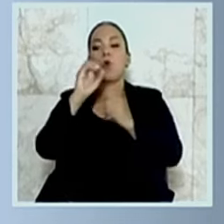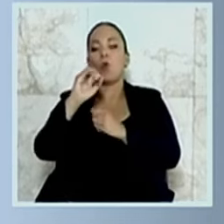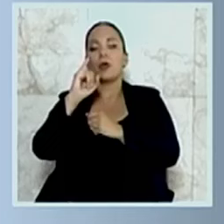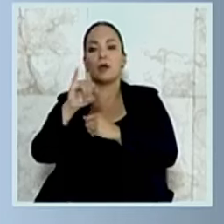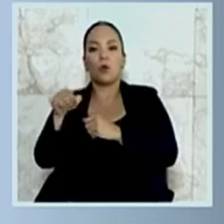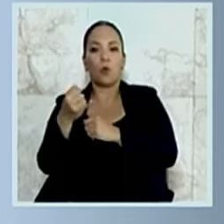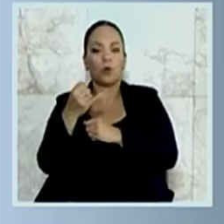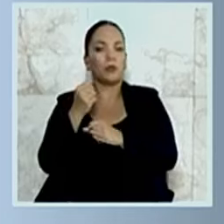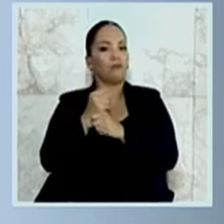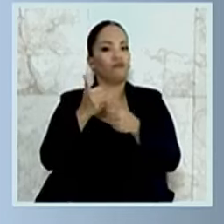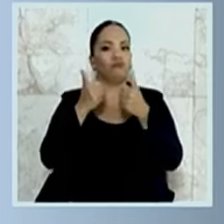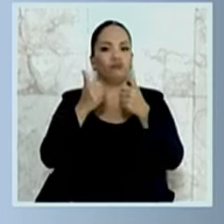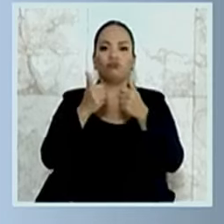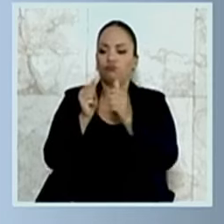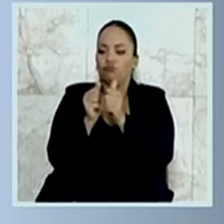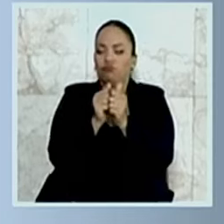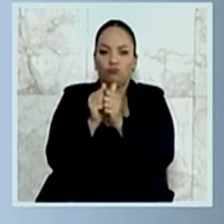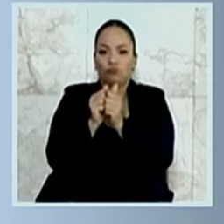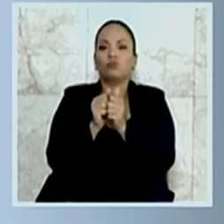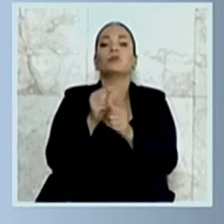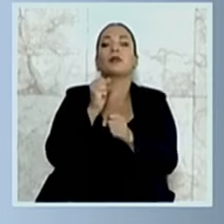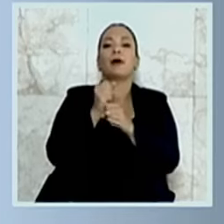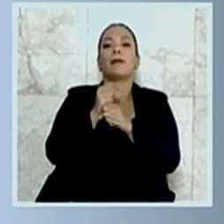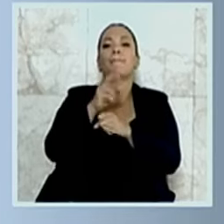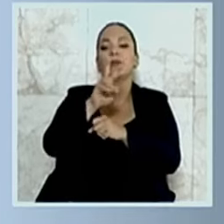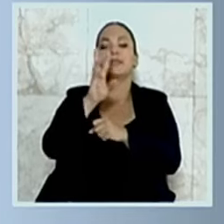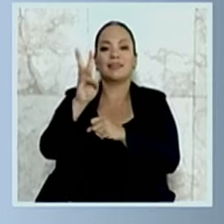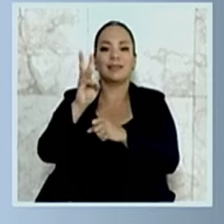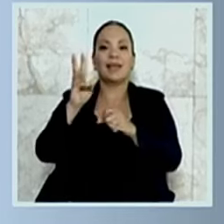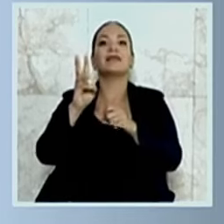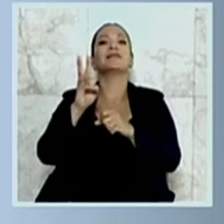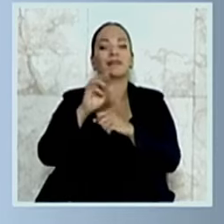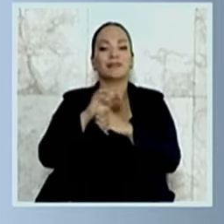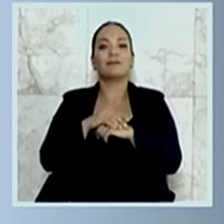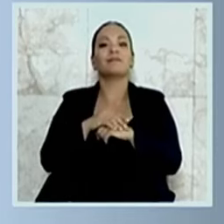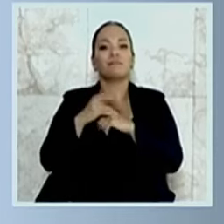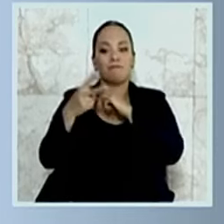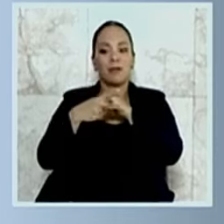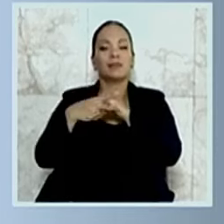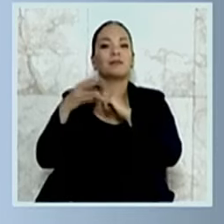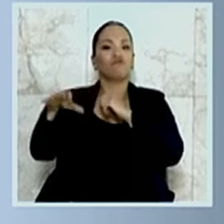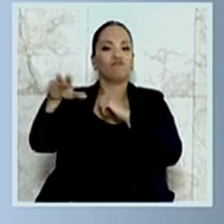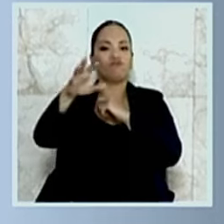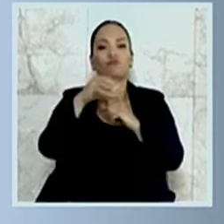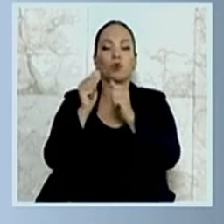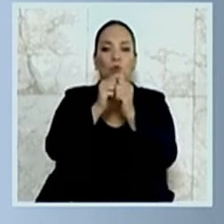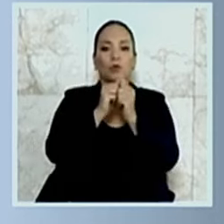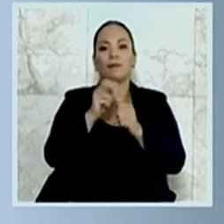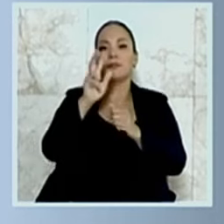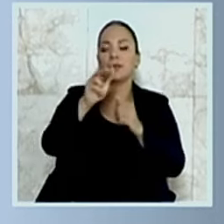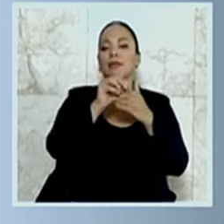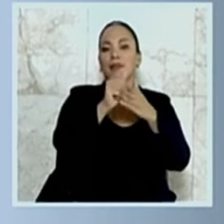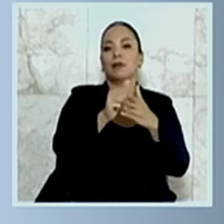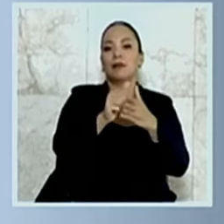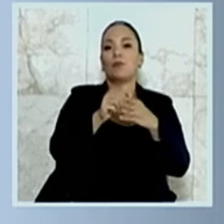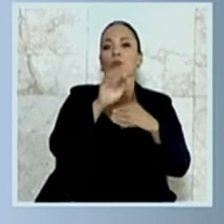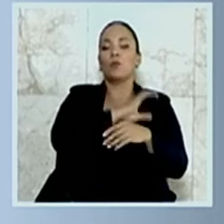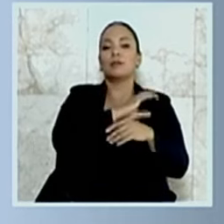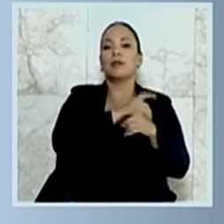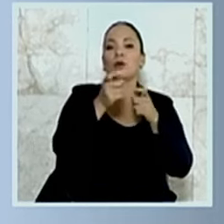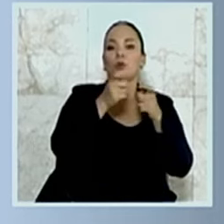complace informarle a usted y al país, señor presidente, que la articulación con el organismo de investigación judicial nos